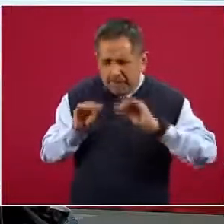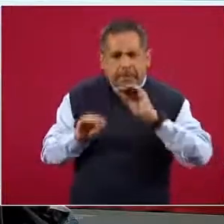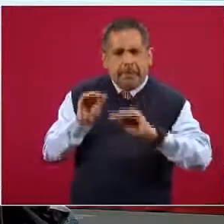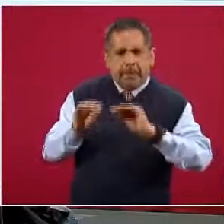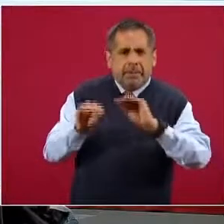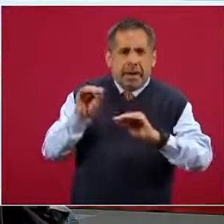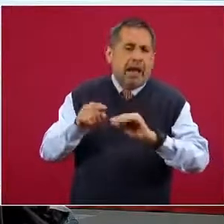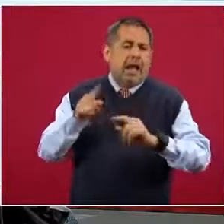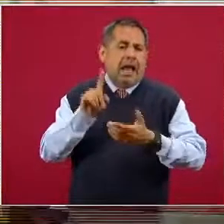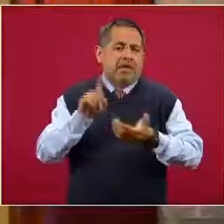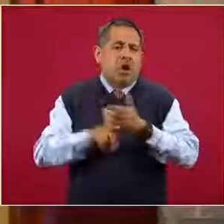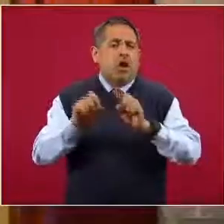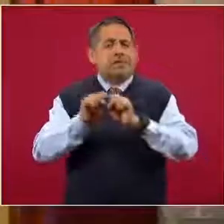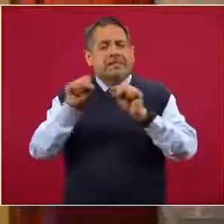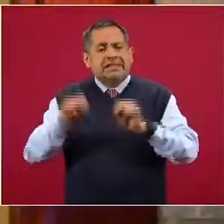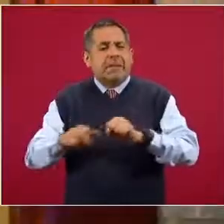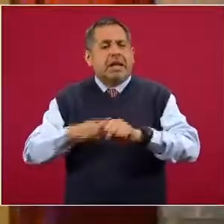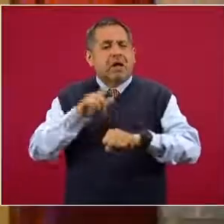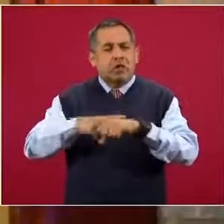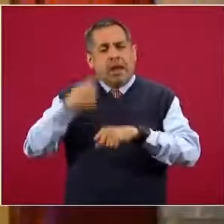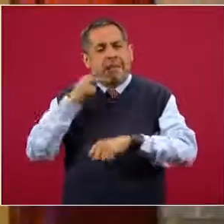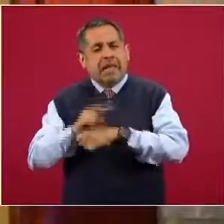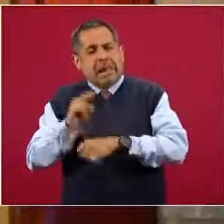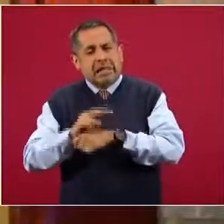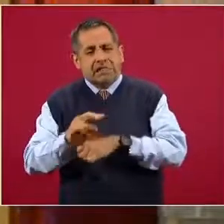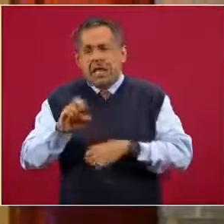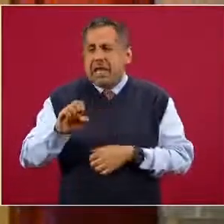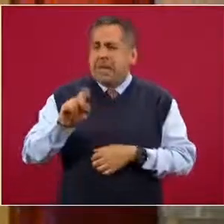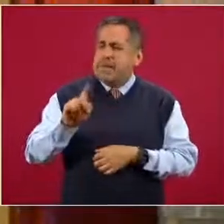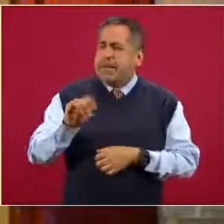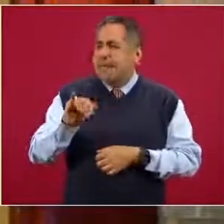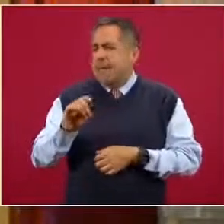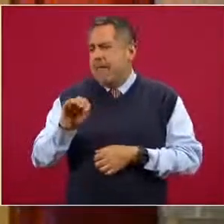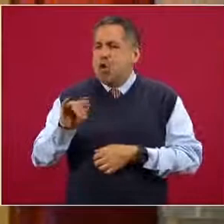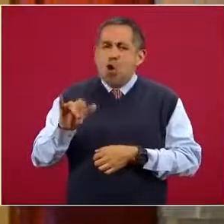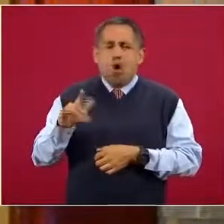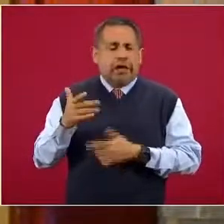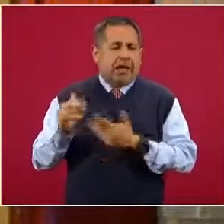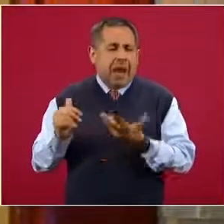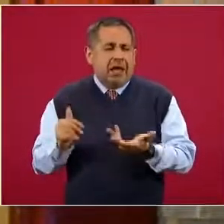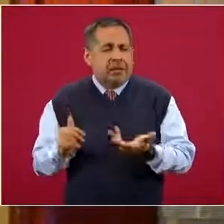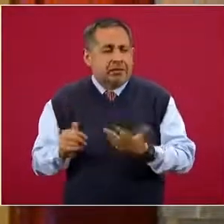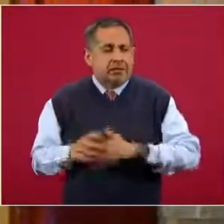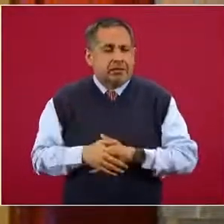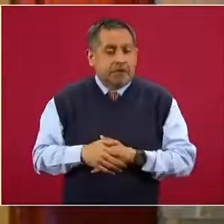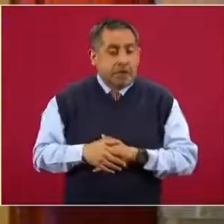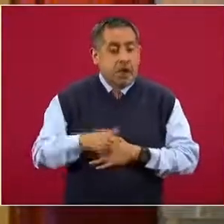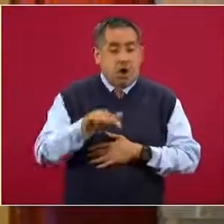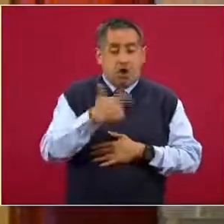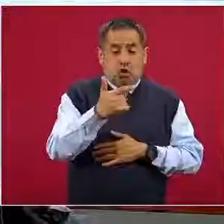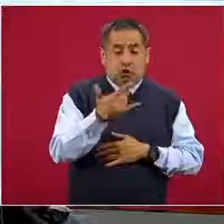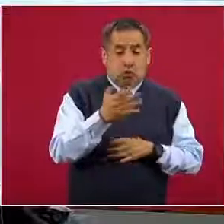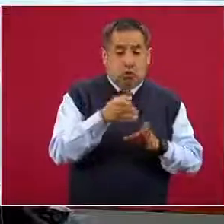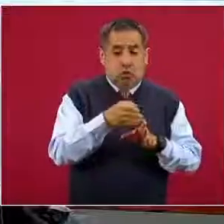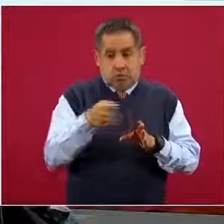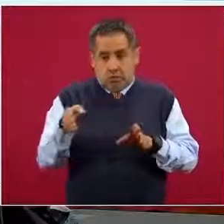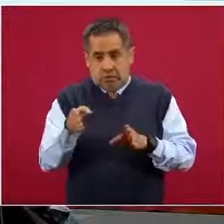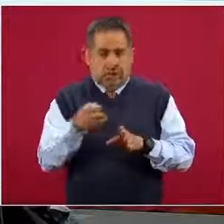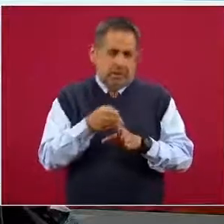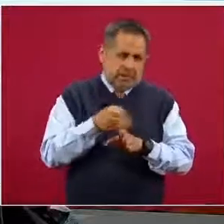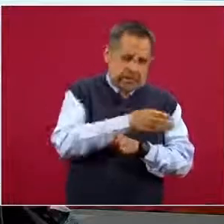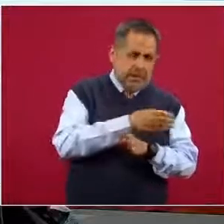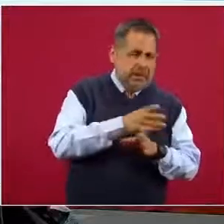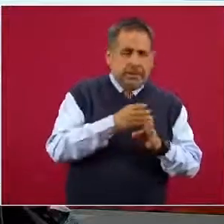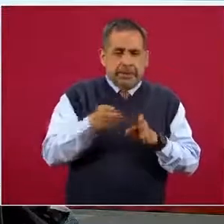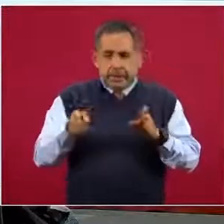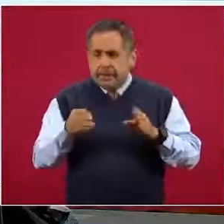Sistema Nacional de Vigilancia Epidemiológica. Posterior a este 12 de julio, que en su momento se llevó a cabo la